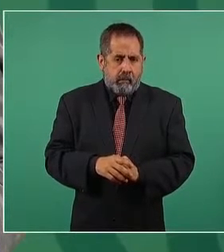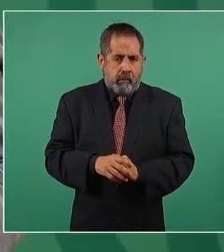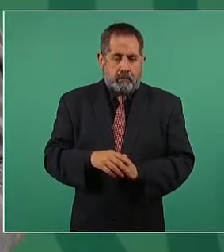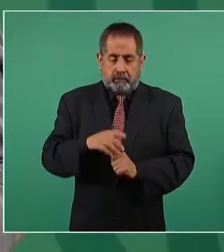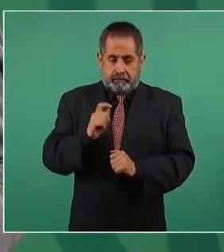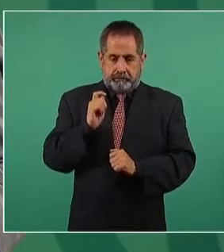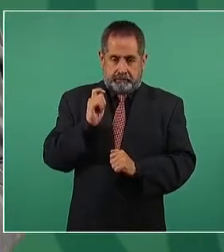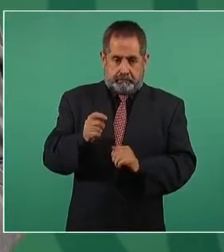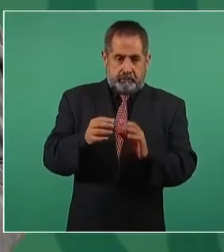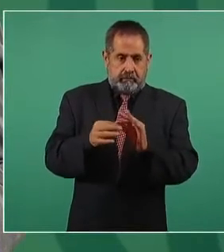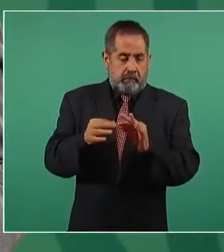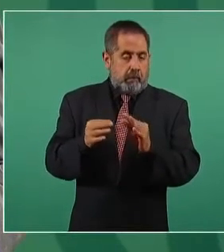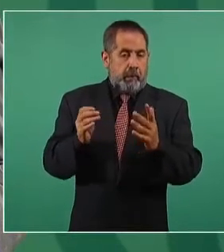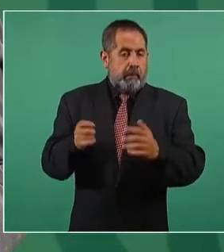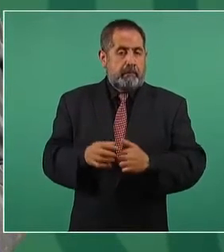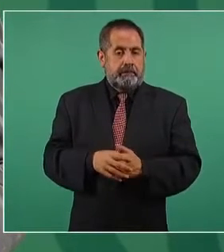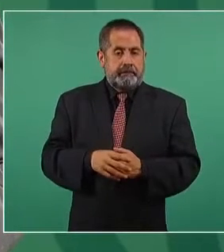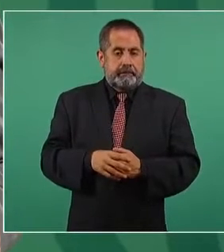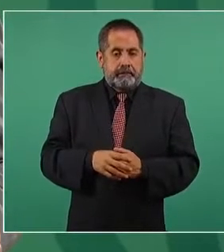Están